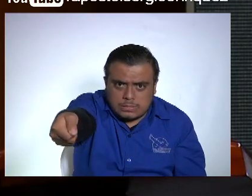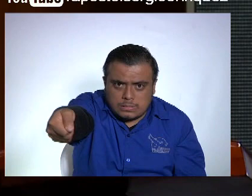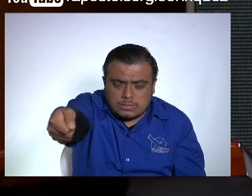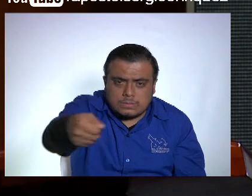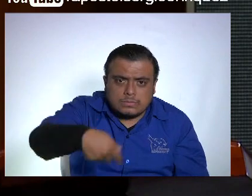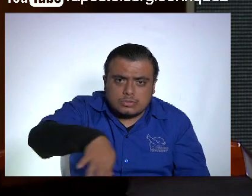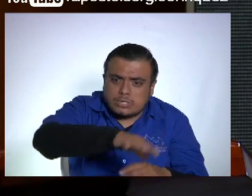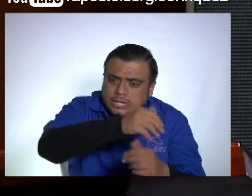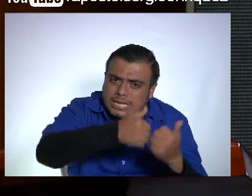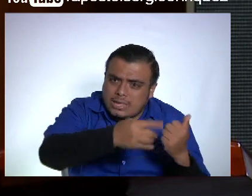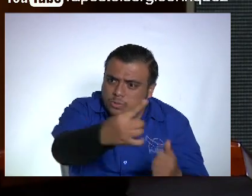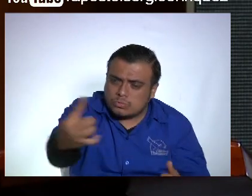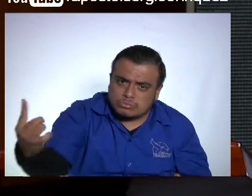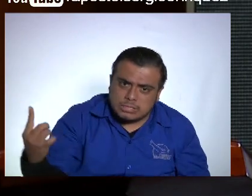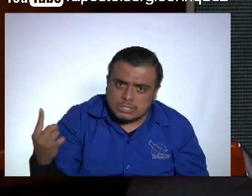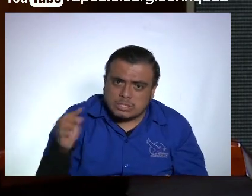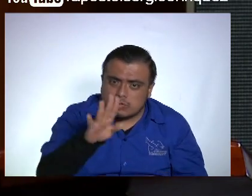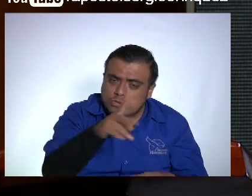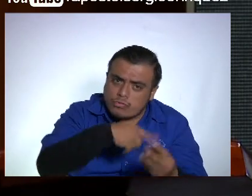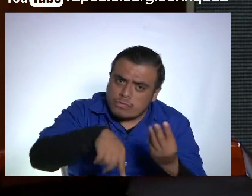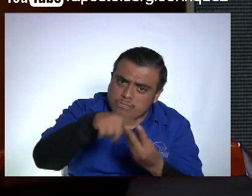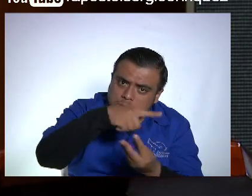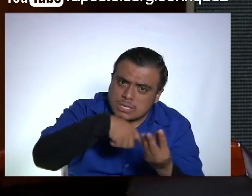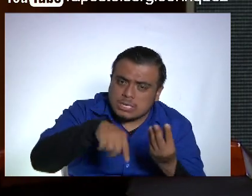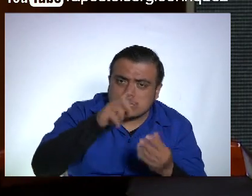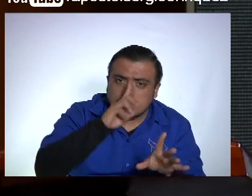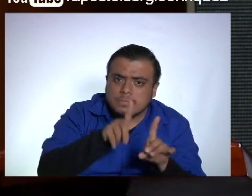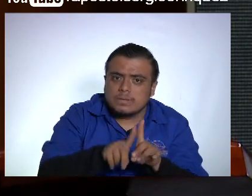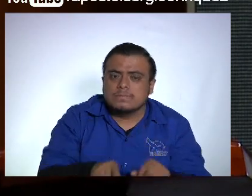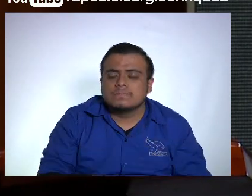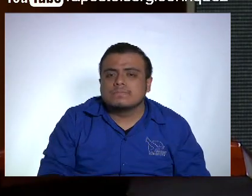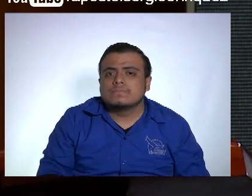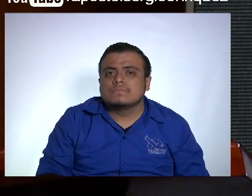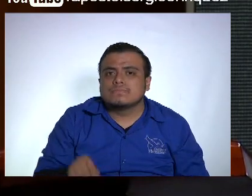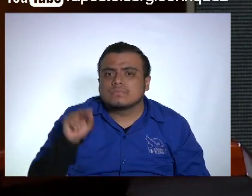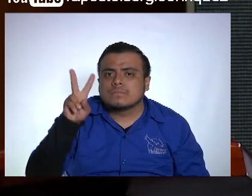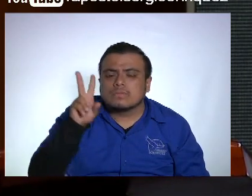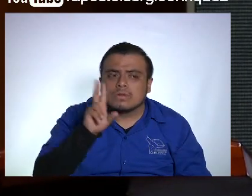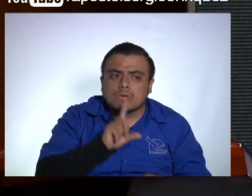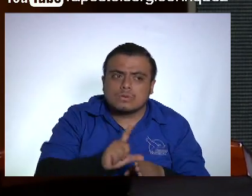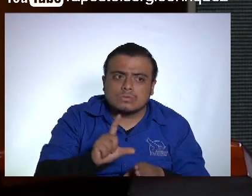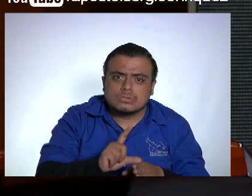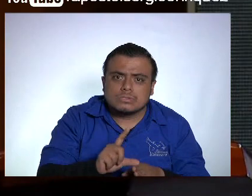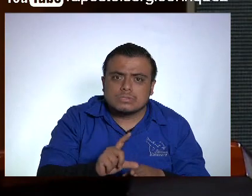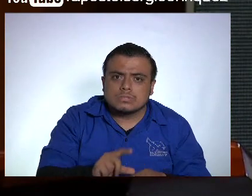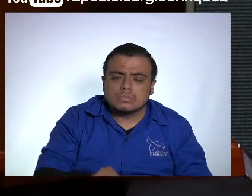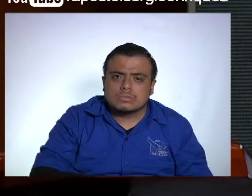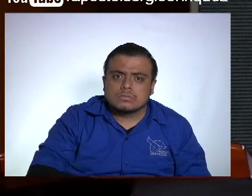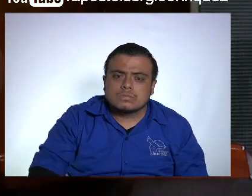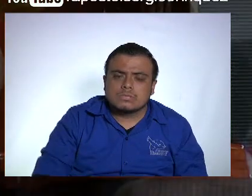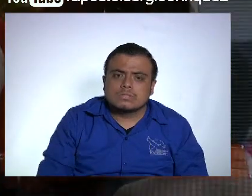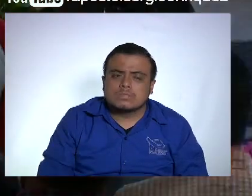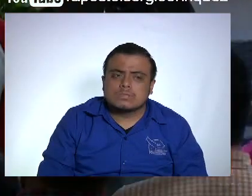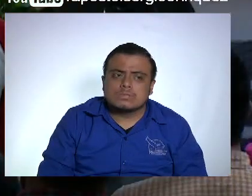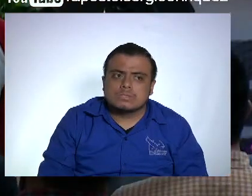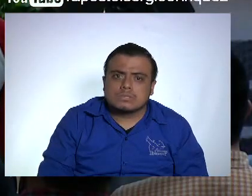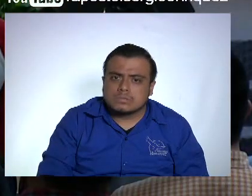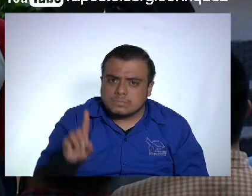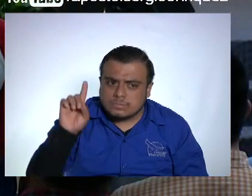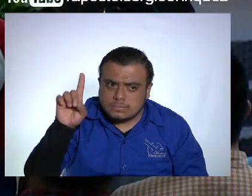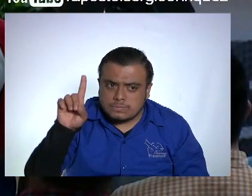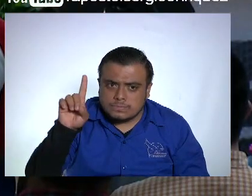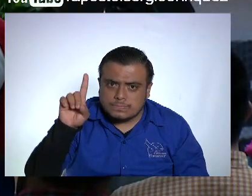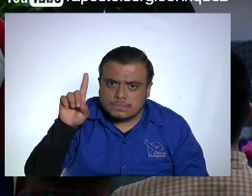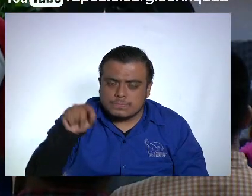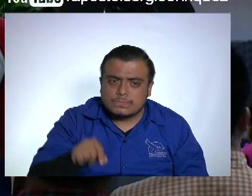uno de ustedes y su familia, hermanos. Y dos cosas creo que son vitales entender en este sentido. La primera de ellas